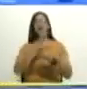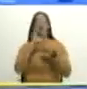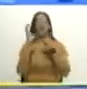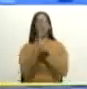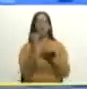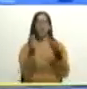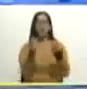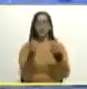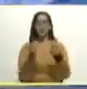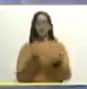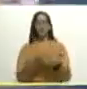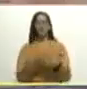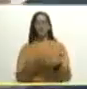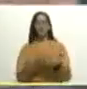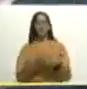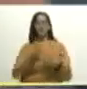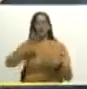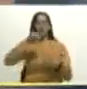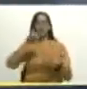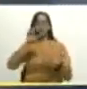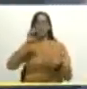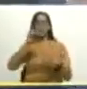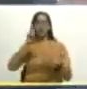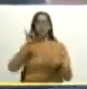tributaria. José David.